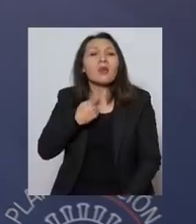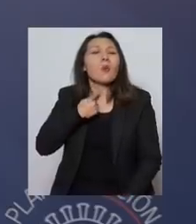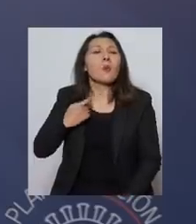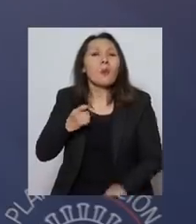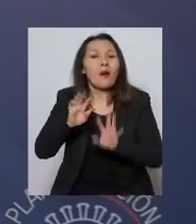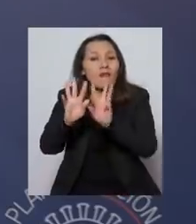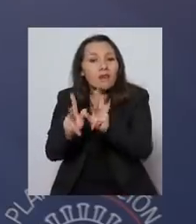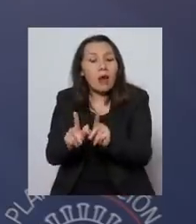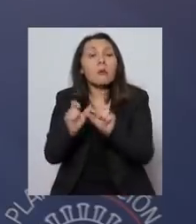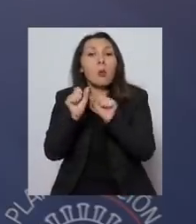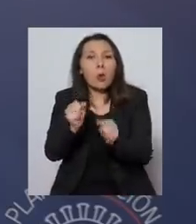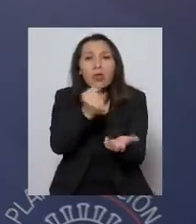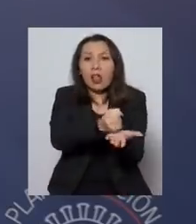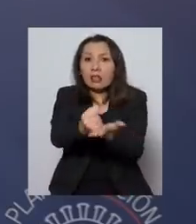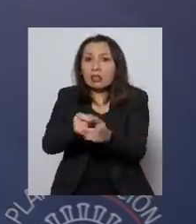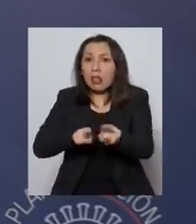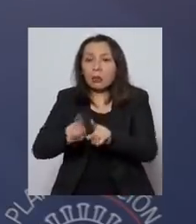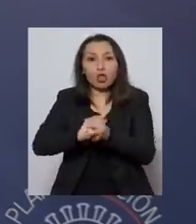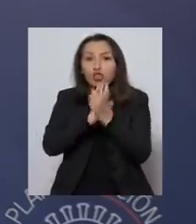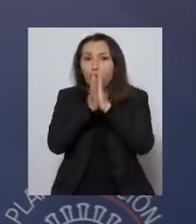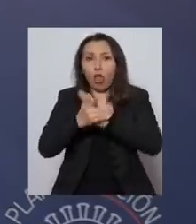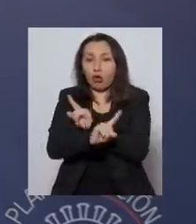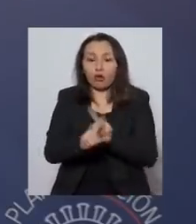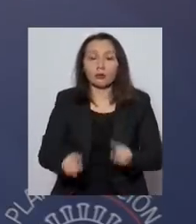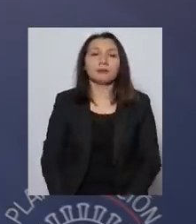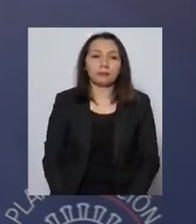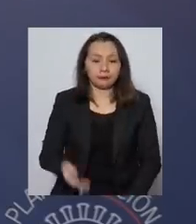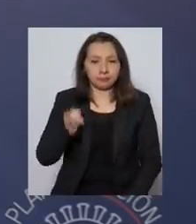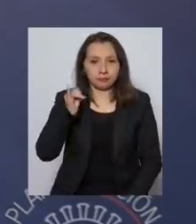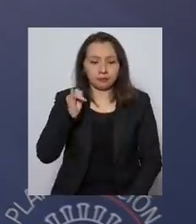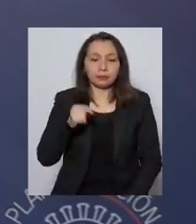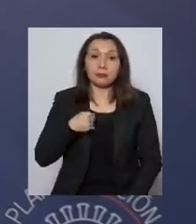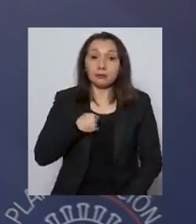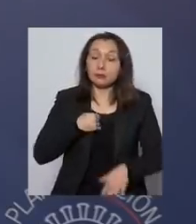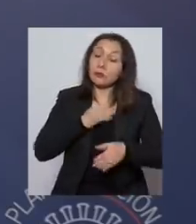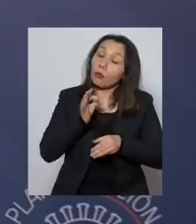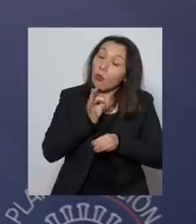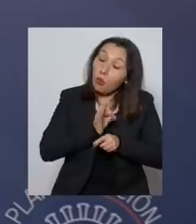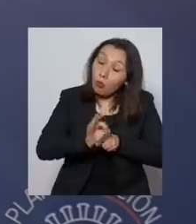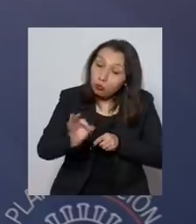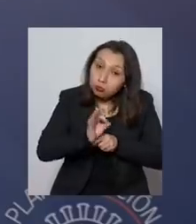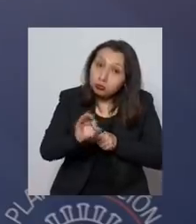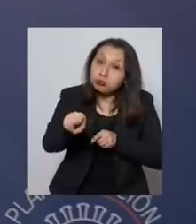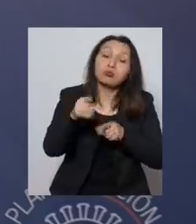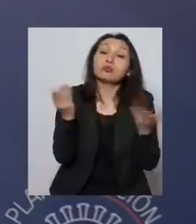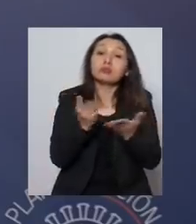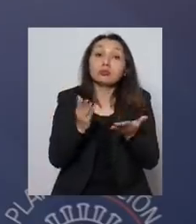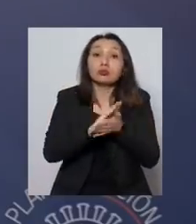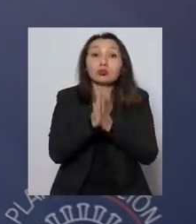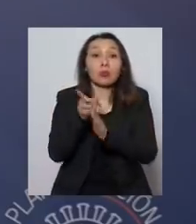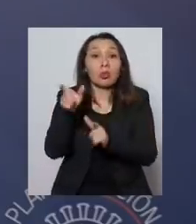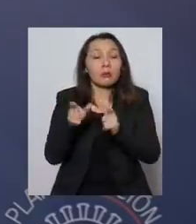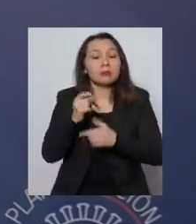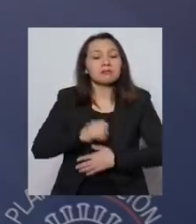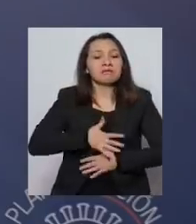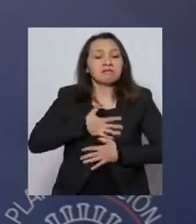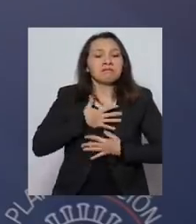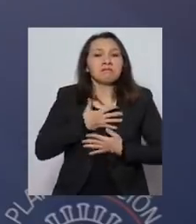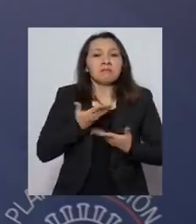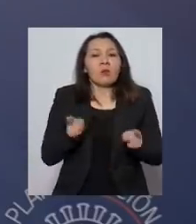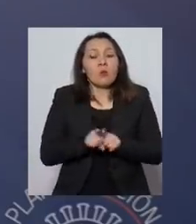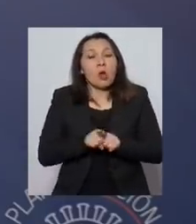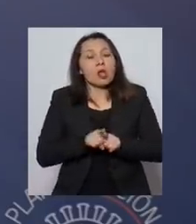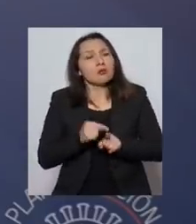familias tienen que hacer este trámite? Porque no todas tienen que hacerlo. Exactamente. Mira, mi sugerencia es que todo aquel que se sienta